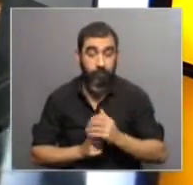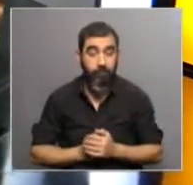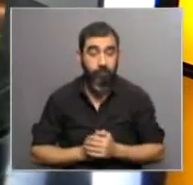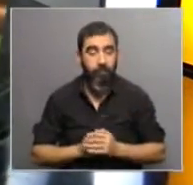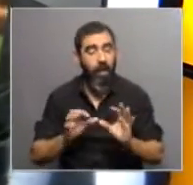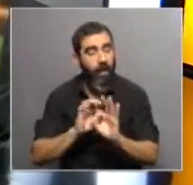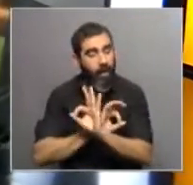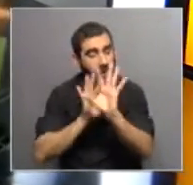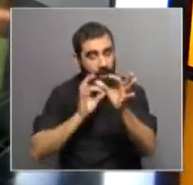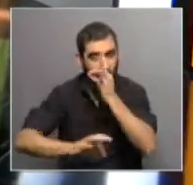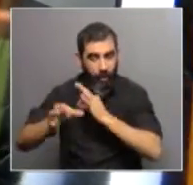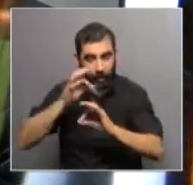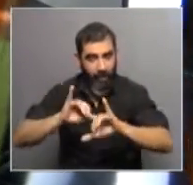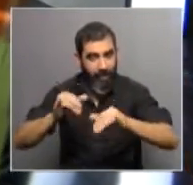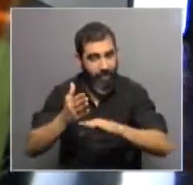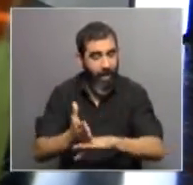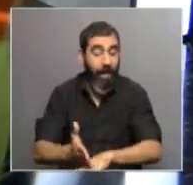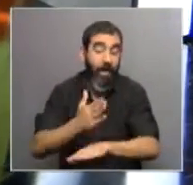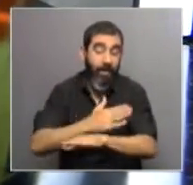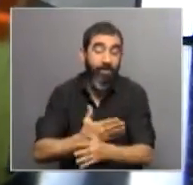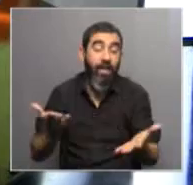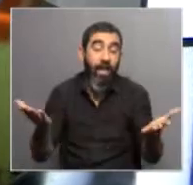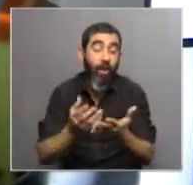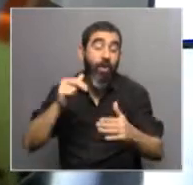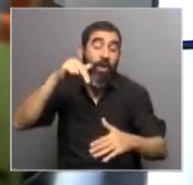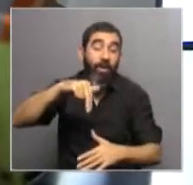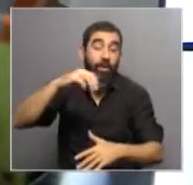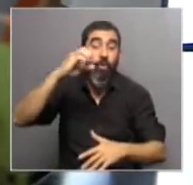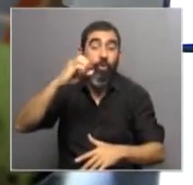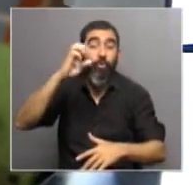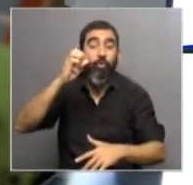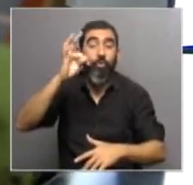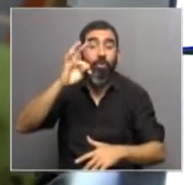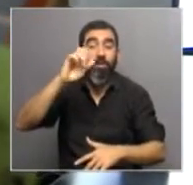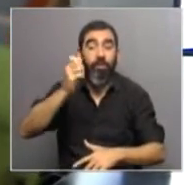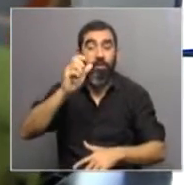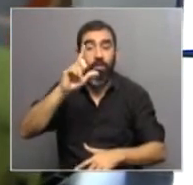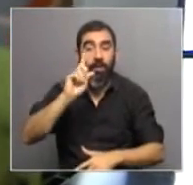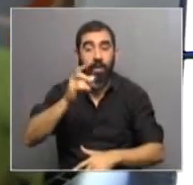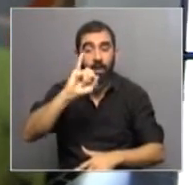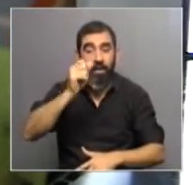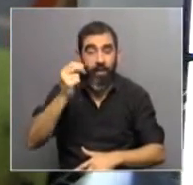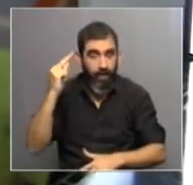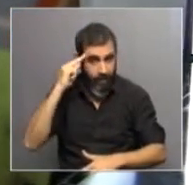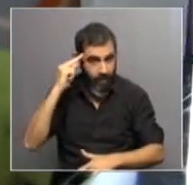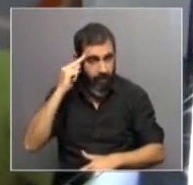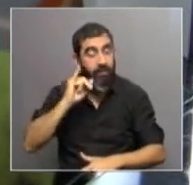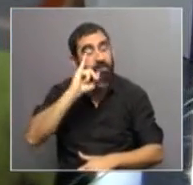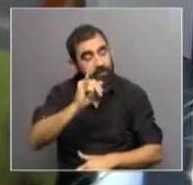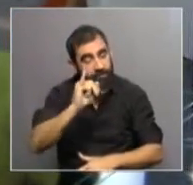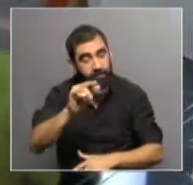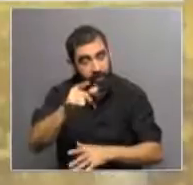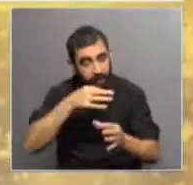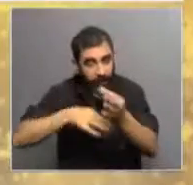Quedó clarito, ¿no? Ya lo anticipa el entrevistado. Ahora vamos a hablar de nostalgia. Exactamente. Y Ángel Caputi nos hablaba un